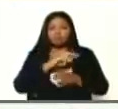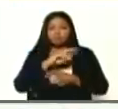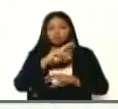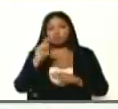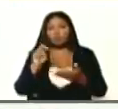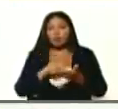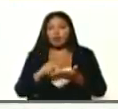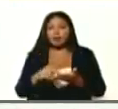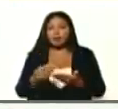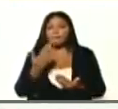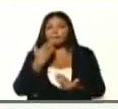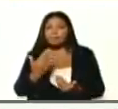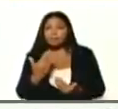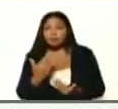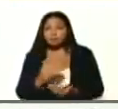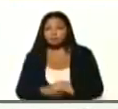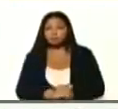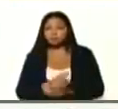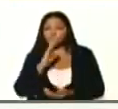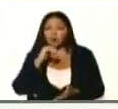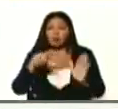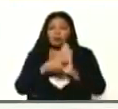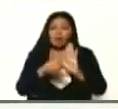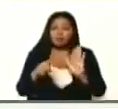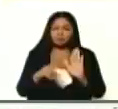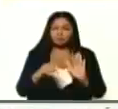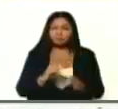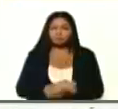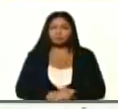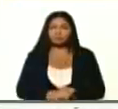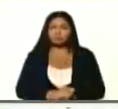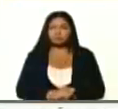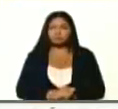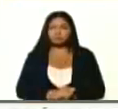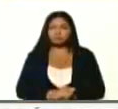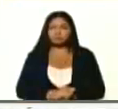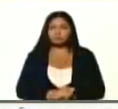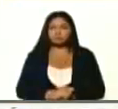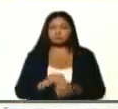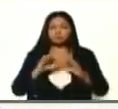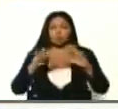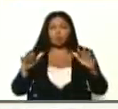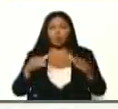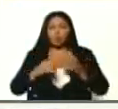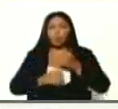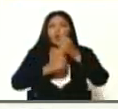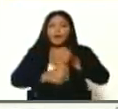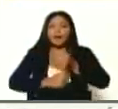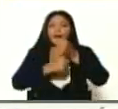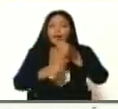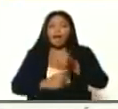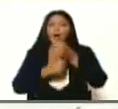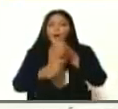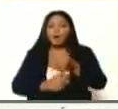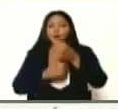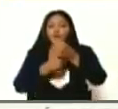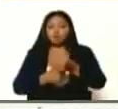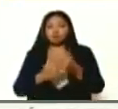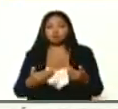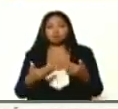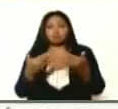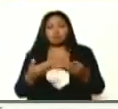le exigieron ilegalmente la entrega de una potra de raza cuarto de milla para